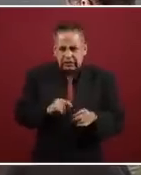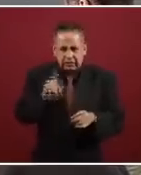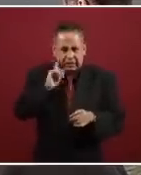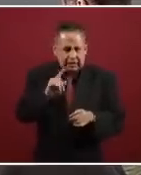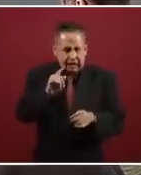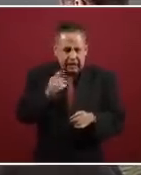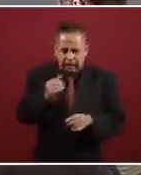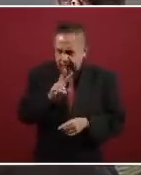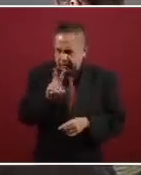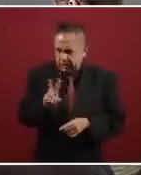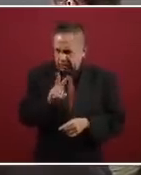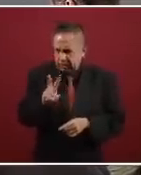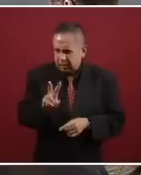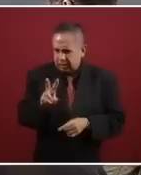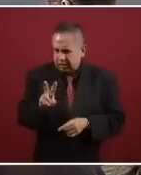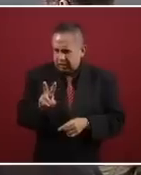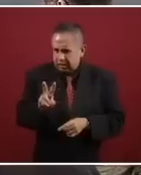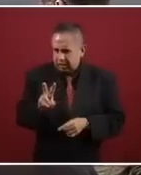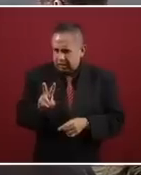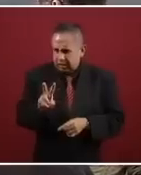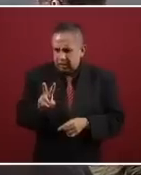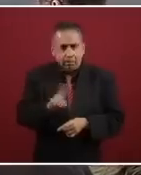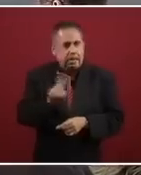viernes, va a estar